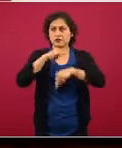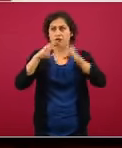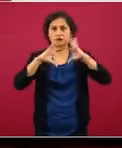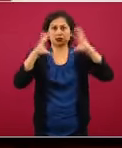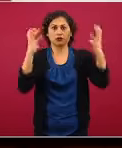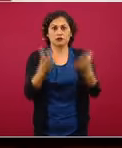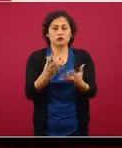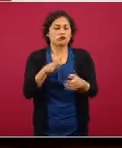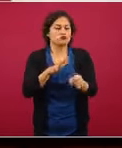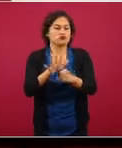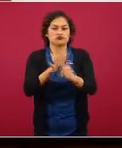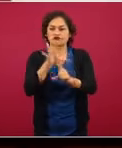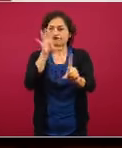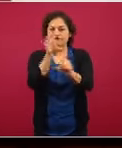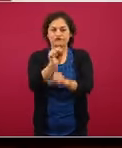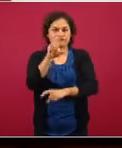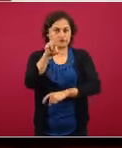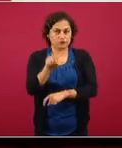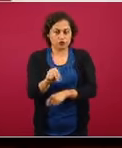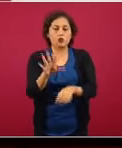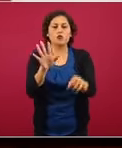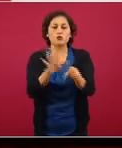además,